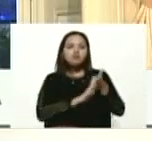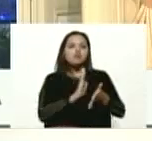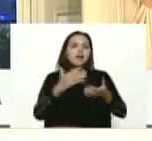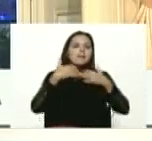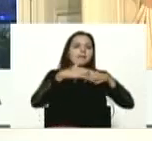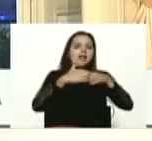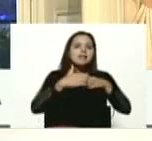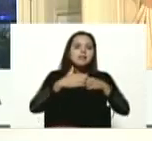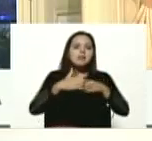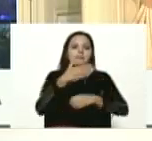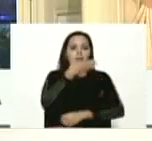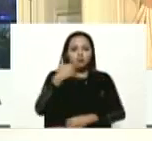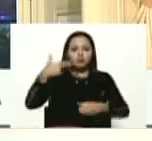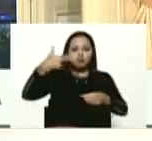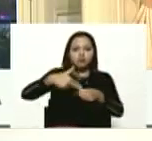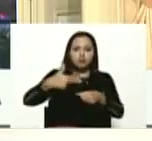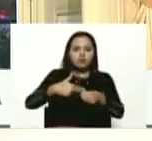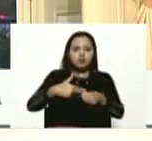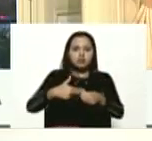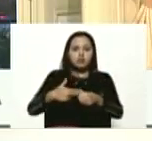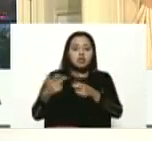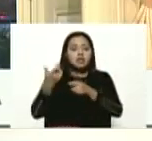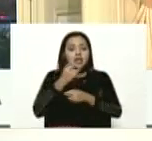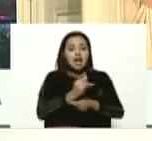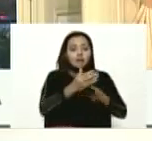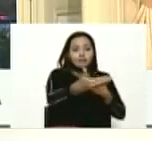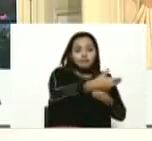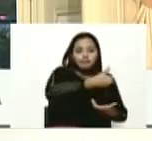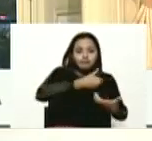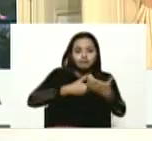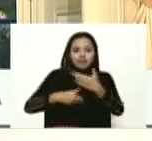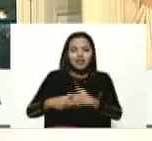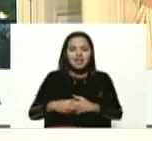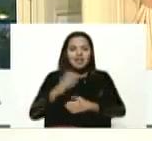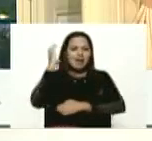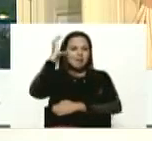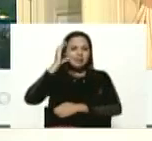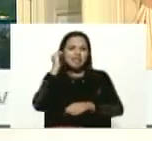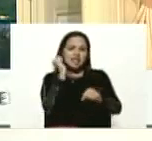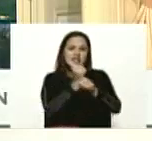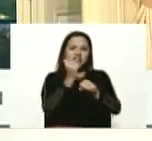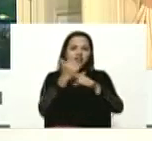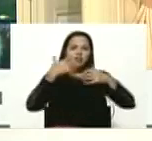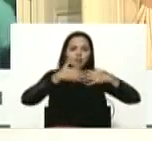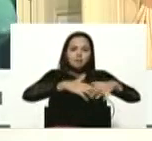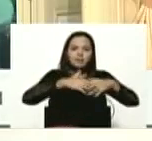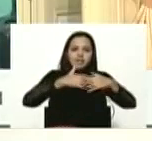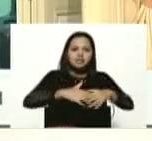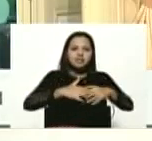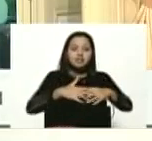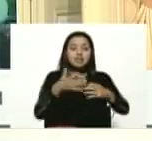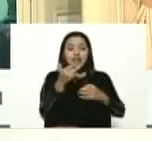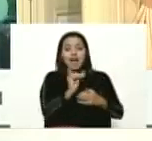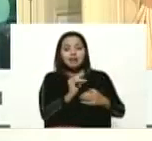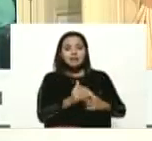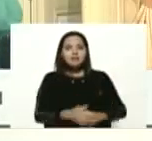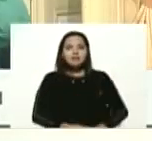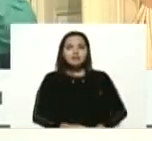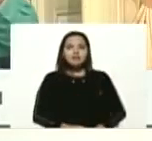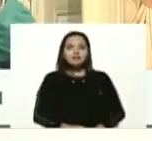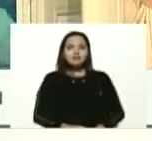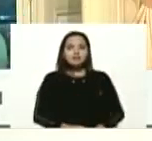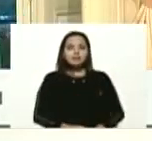de Petrocedeño y por otro lado íbamos recuperando la capacidad productiva de Petrocedeño que está a